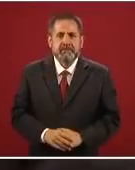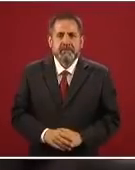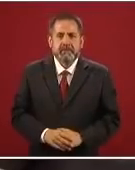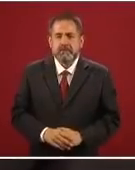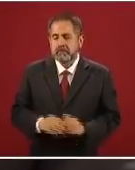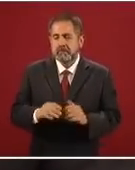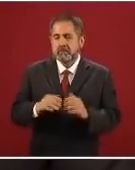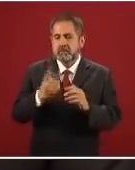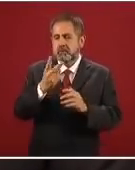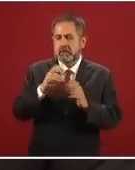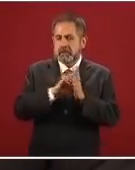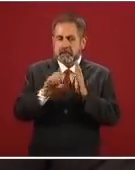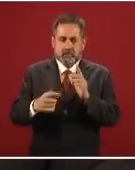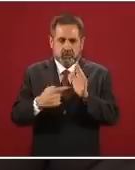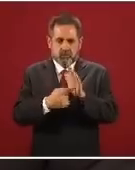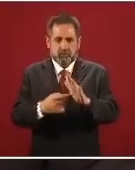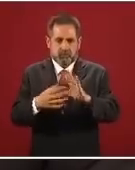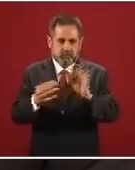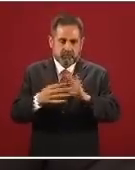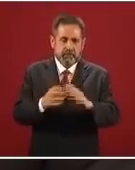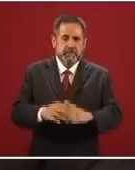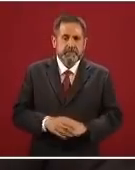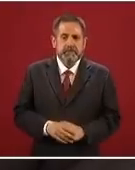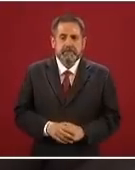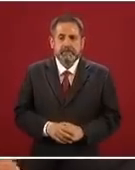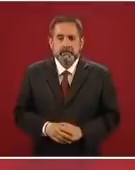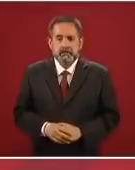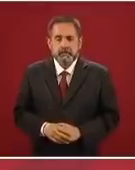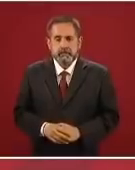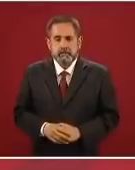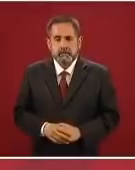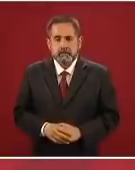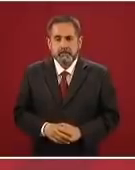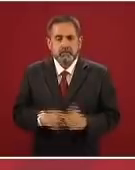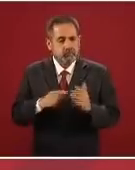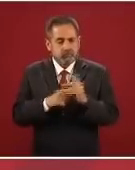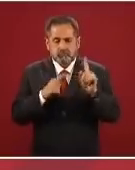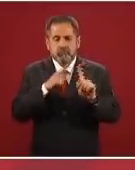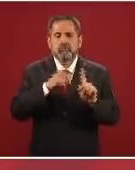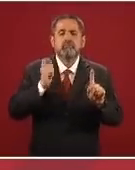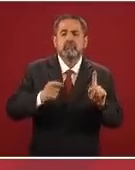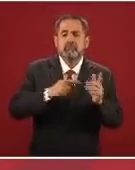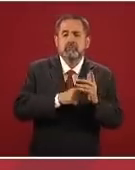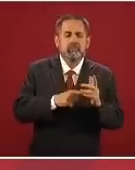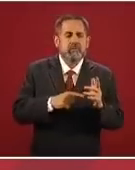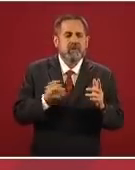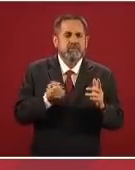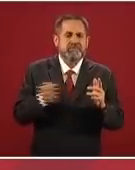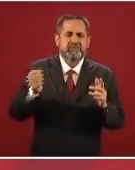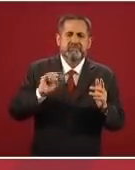Les voy a poner dos casos. Uno, el del gran pintor